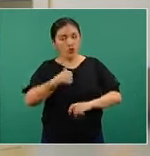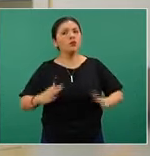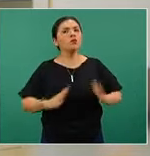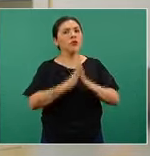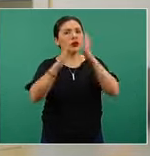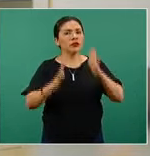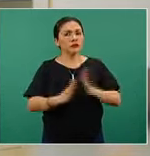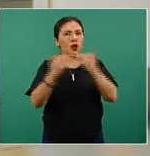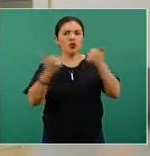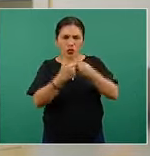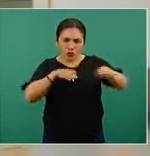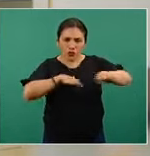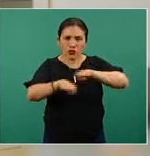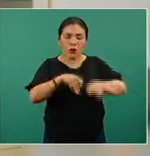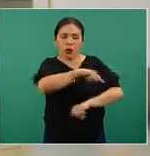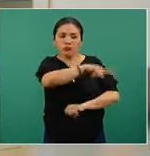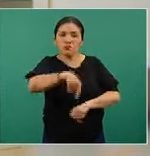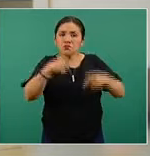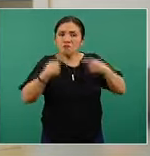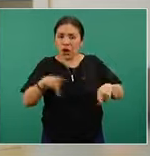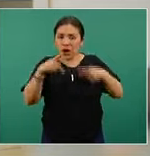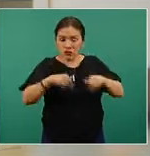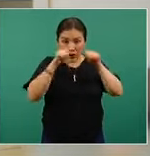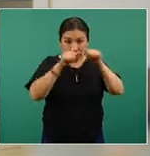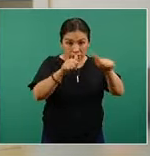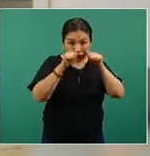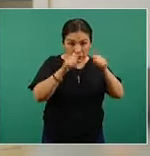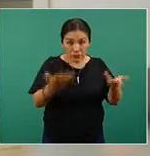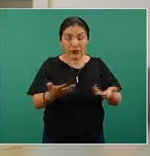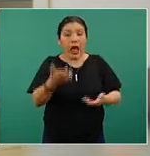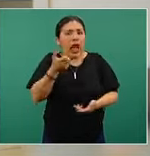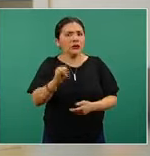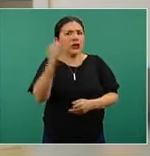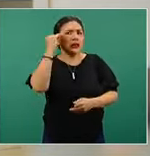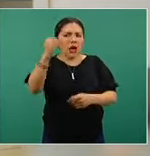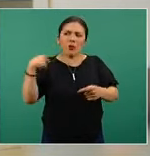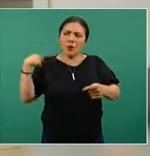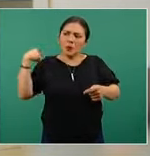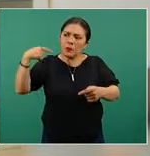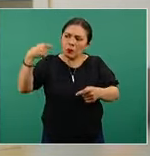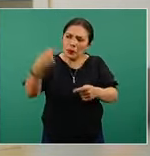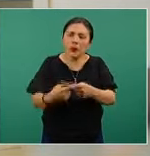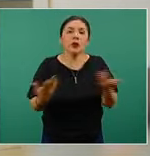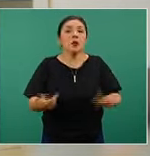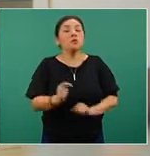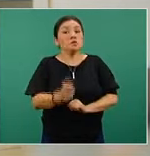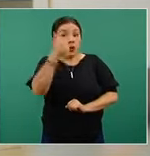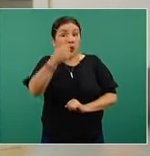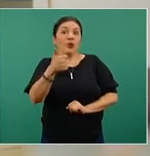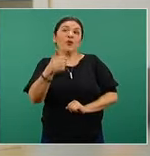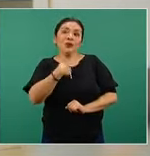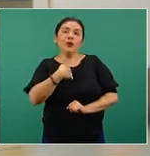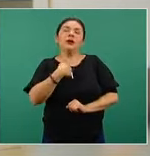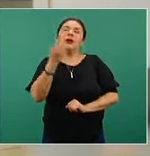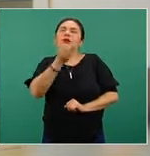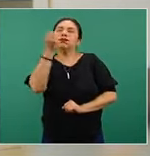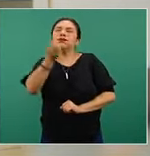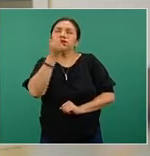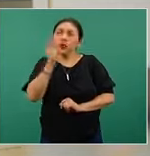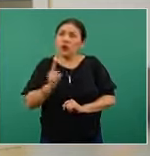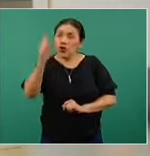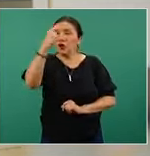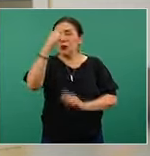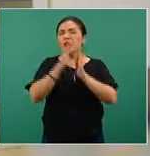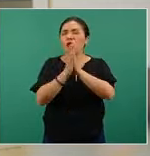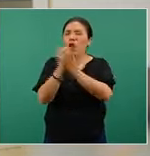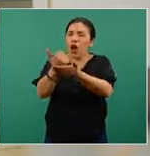y trabajar con esas personas a lo largo del tiempo barato es primero que nada nos encomendamos a dios para que todo salga bien